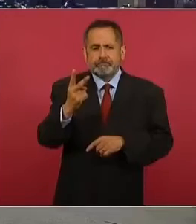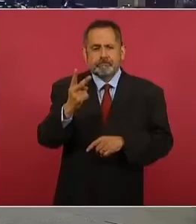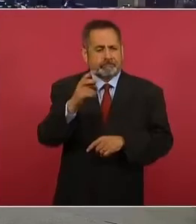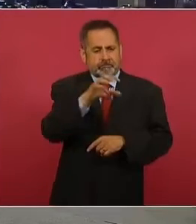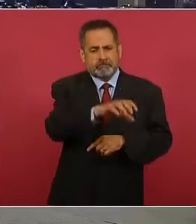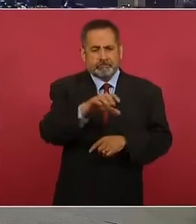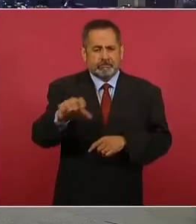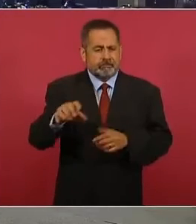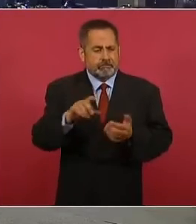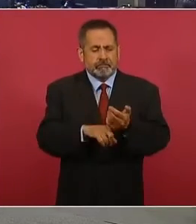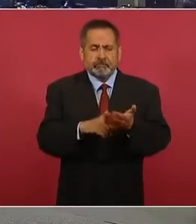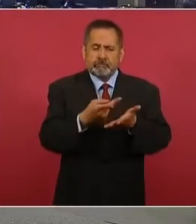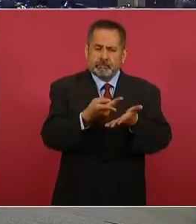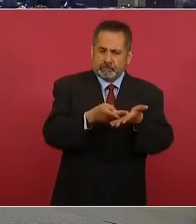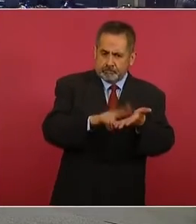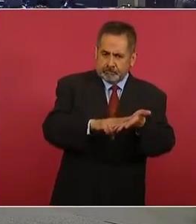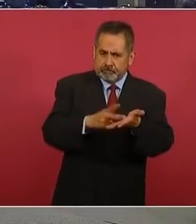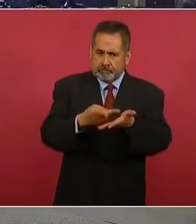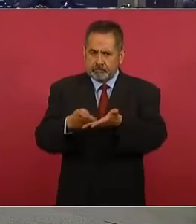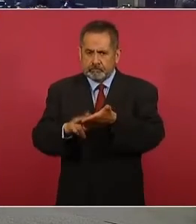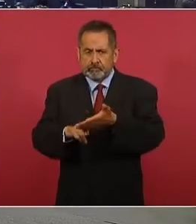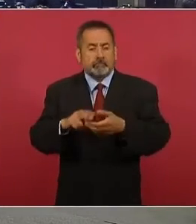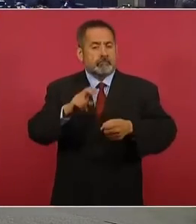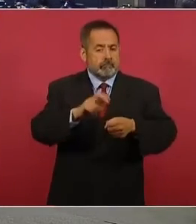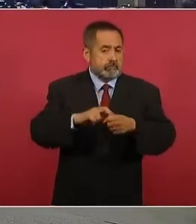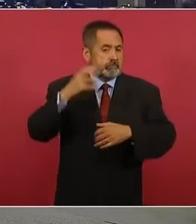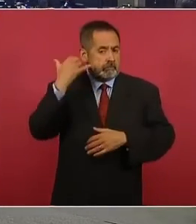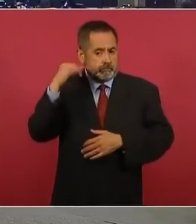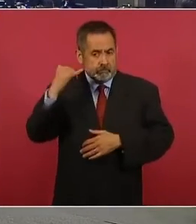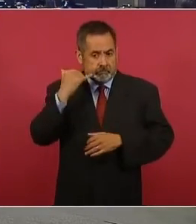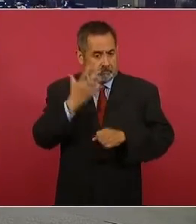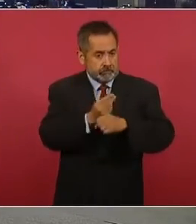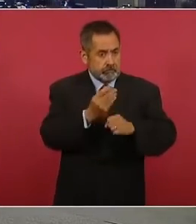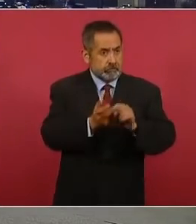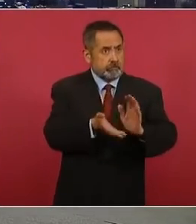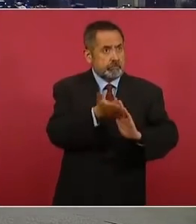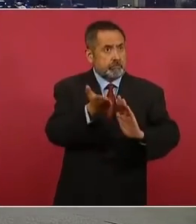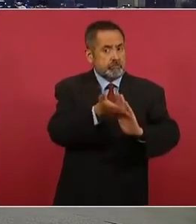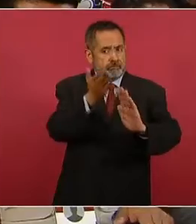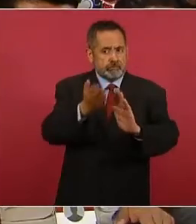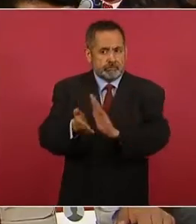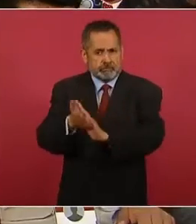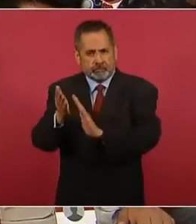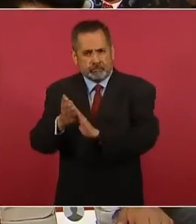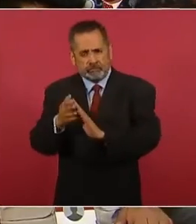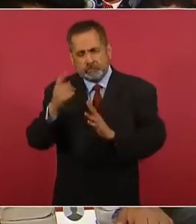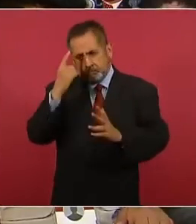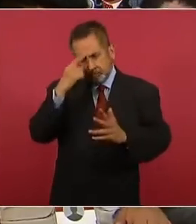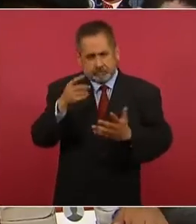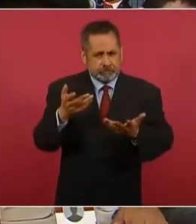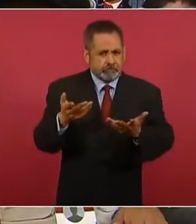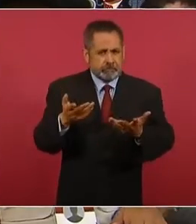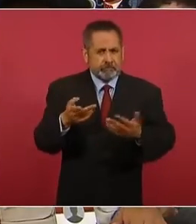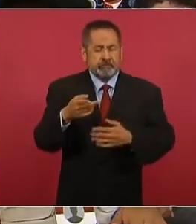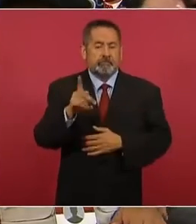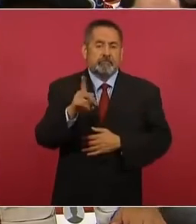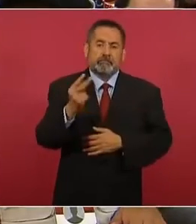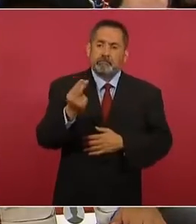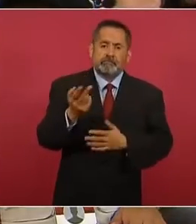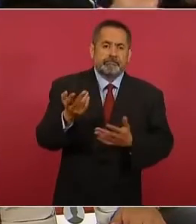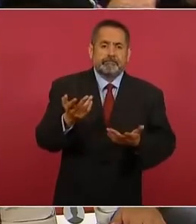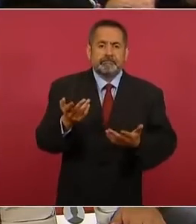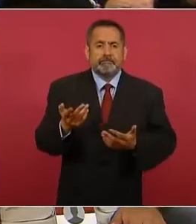plantas de ciclo combinado en Yucatán para tener pero necesitan